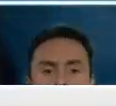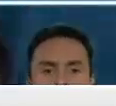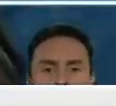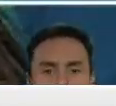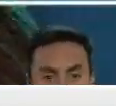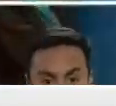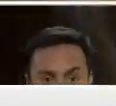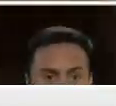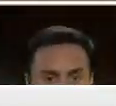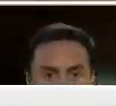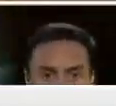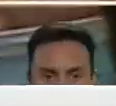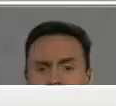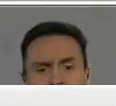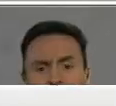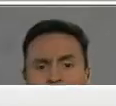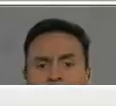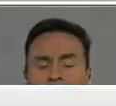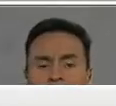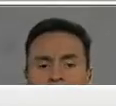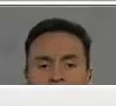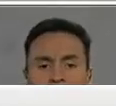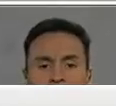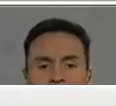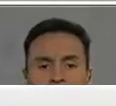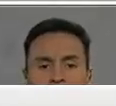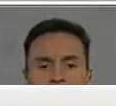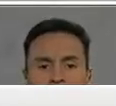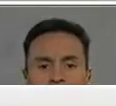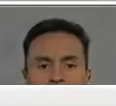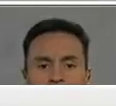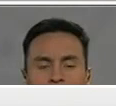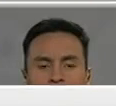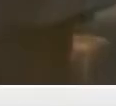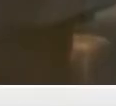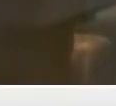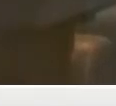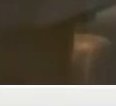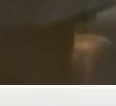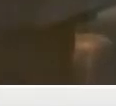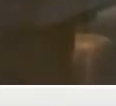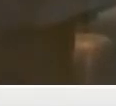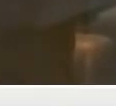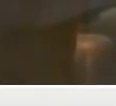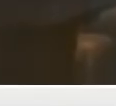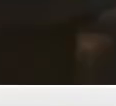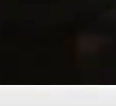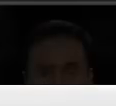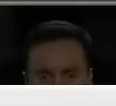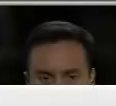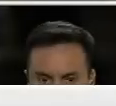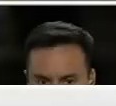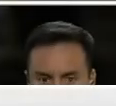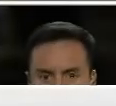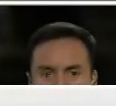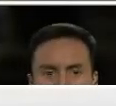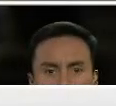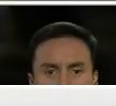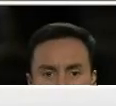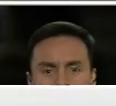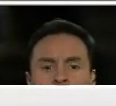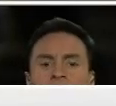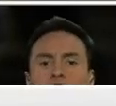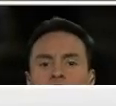senadora al terminar su alocución, una que tuvo una polémica. Mientras el jefe de Estado aludía a la corrupción, en